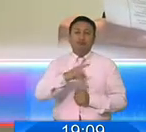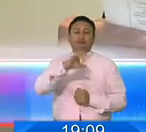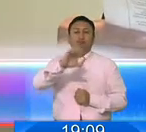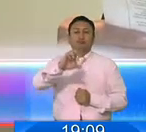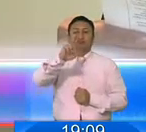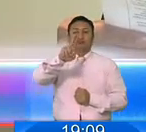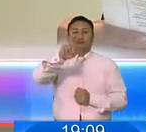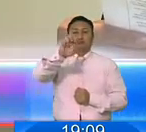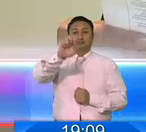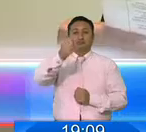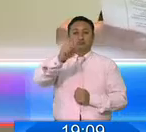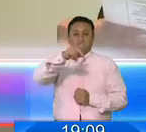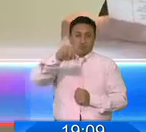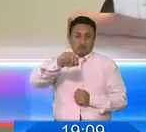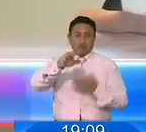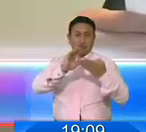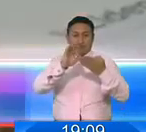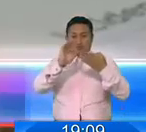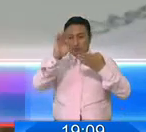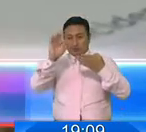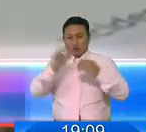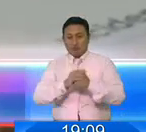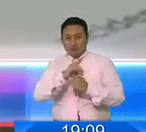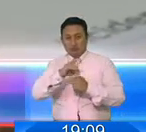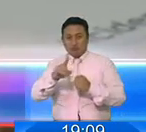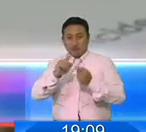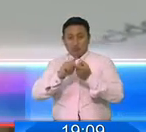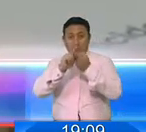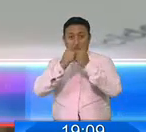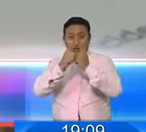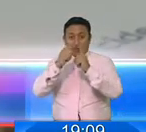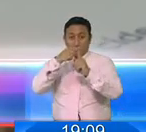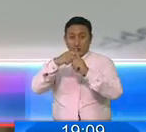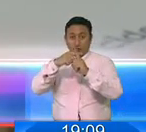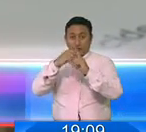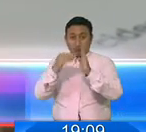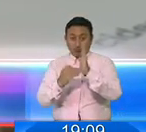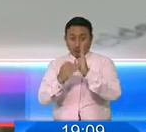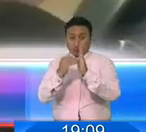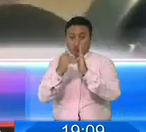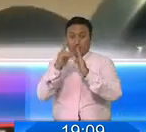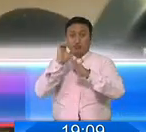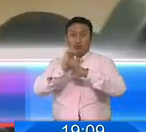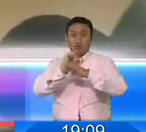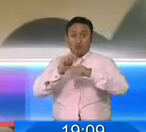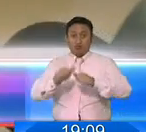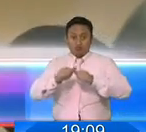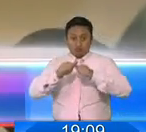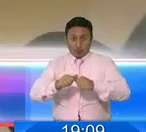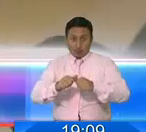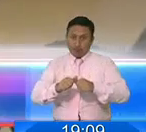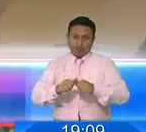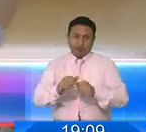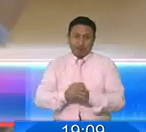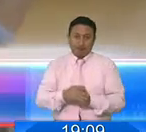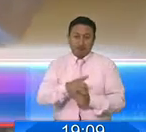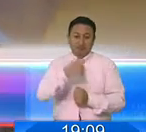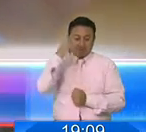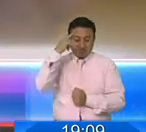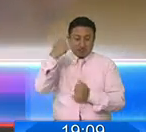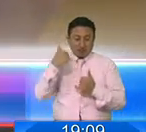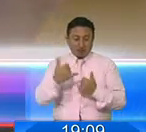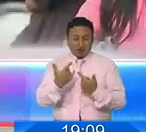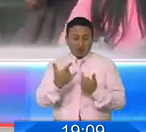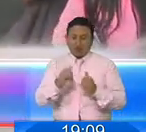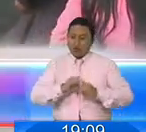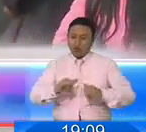esta pequeña variación en la inflación no asegura que la misma vaya cambiando positivamente para estabilizar el mercado por ello considera que seguiremos en la